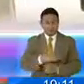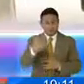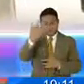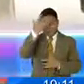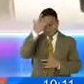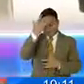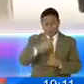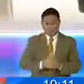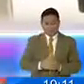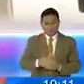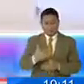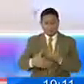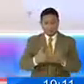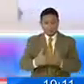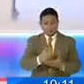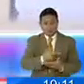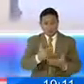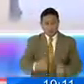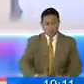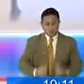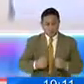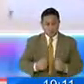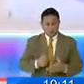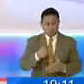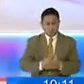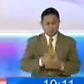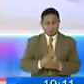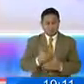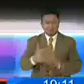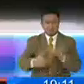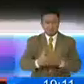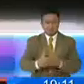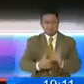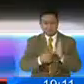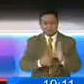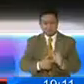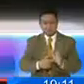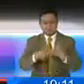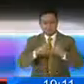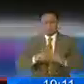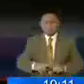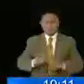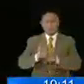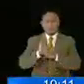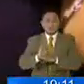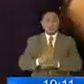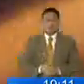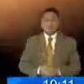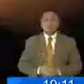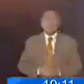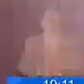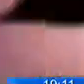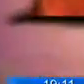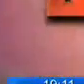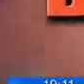enfermedad que les ha hecho más fuertes y guerreros. Más adelante, varios testimonios.